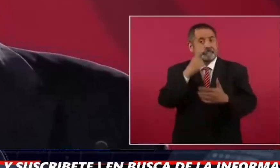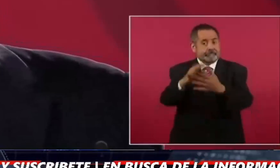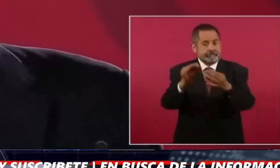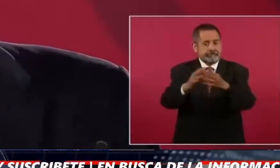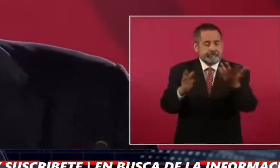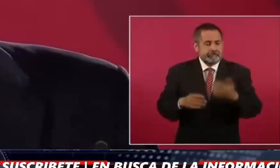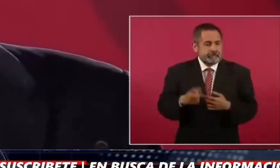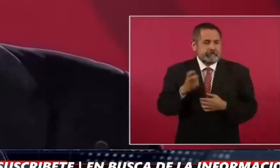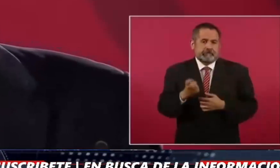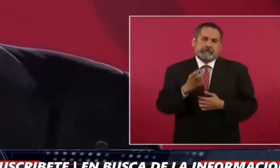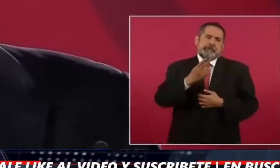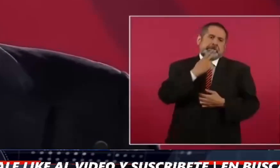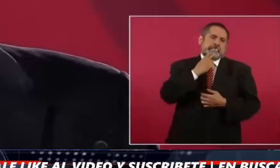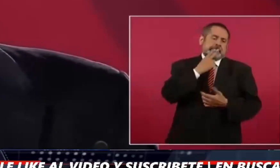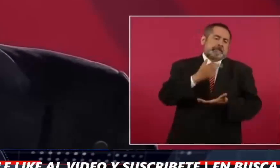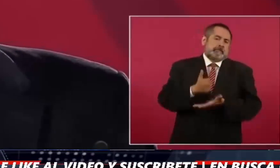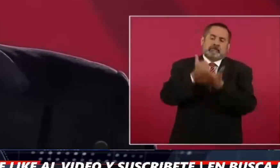claro que influyó.